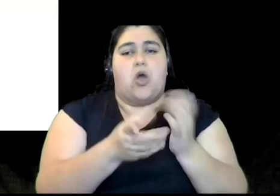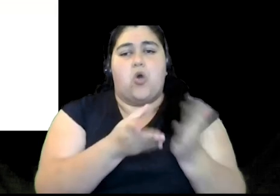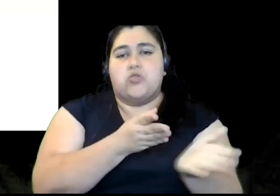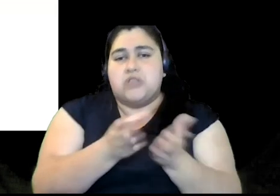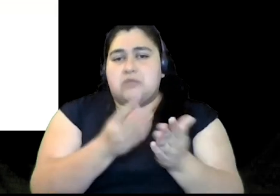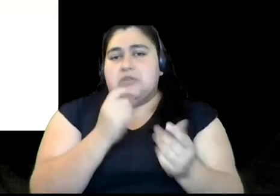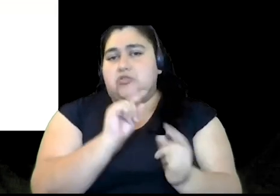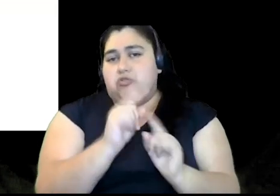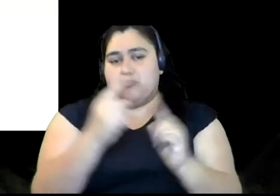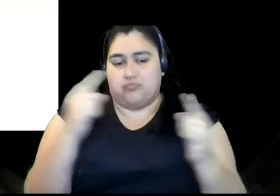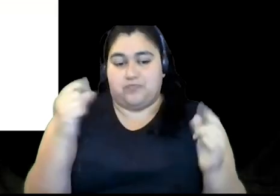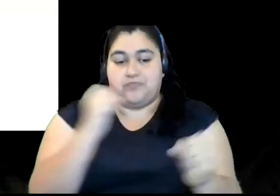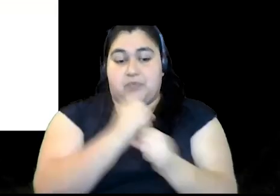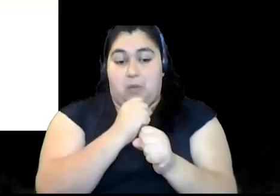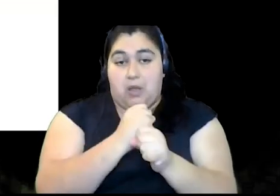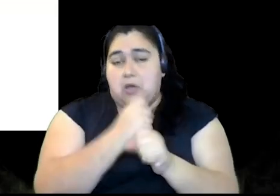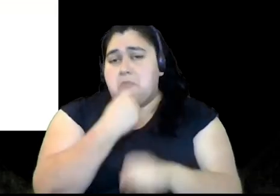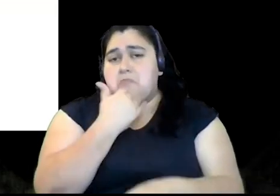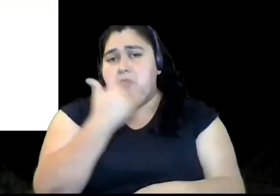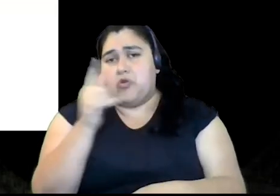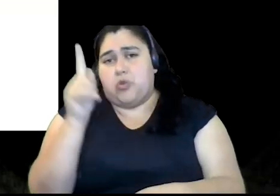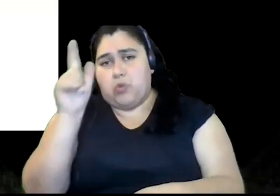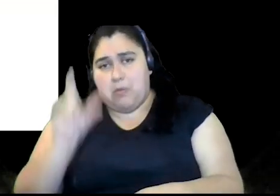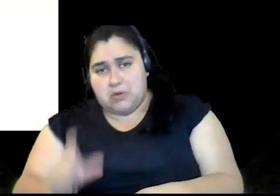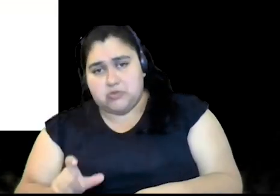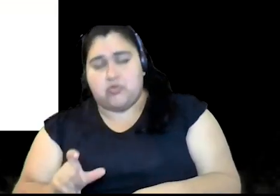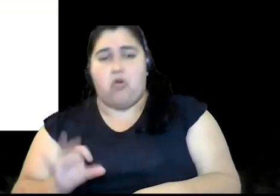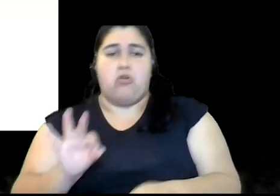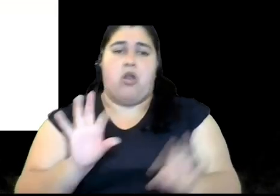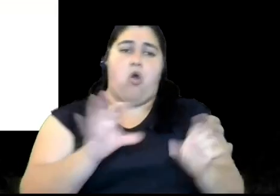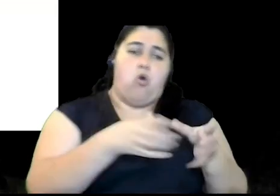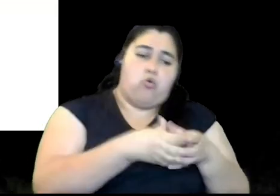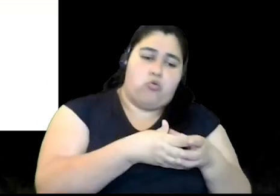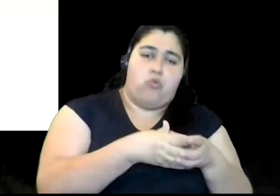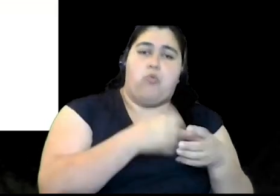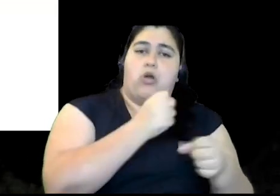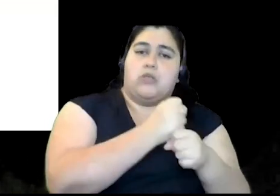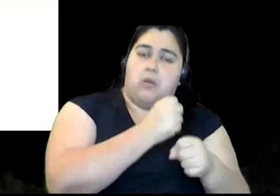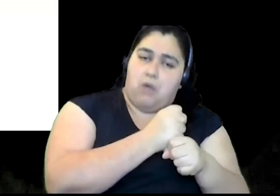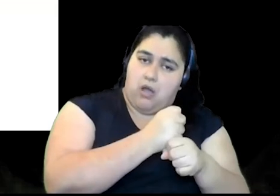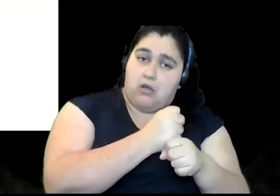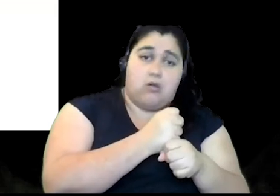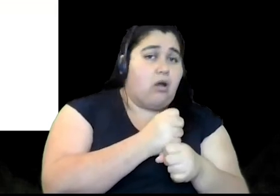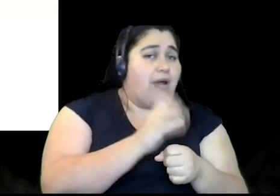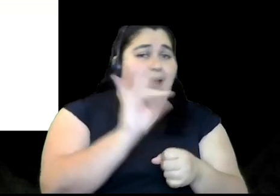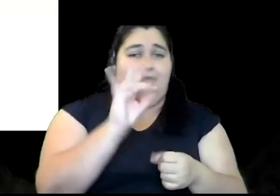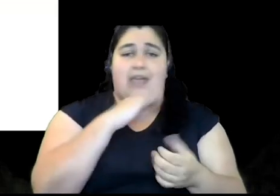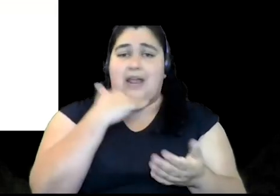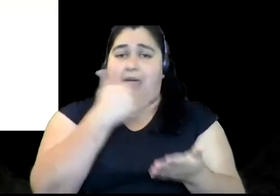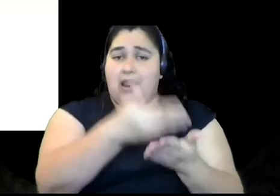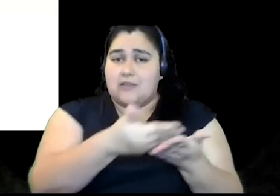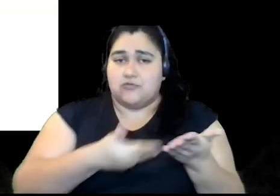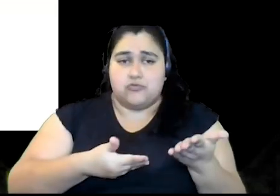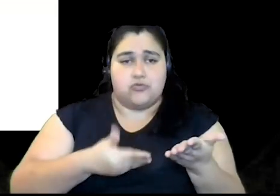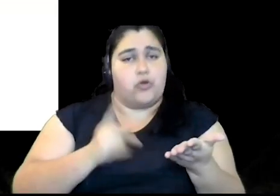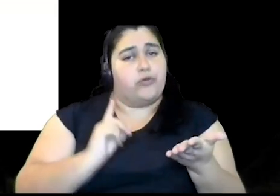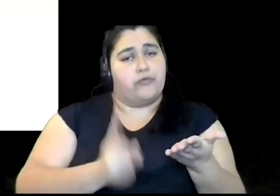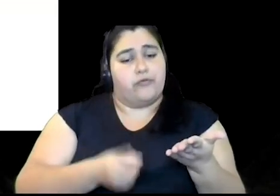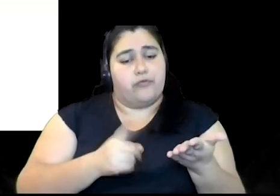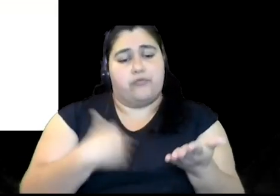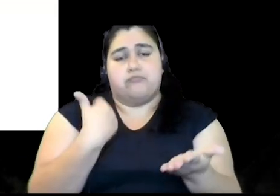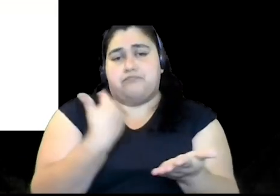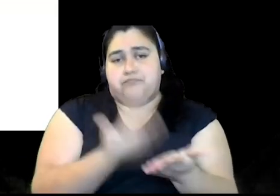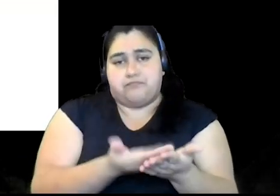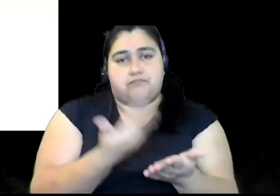le pertenezcan a una persona sucesión indivisa, las declaraciones juradas se siguen